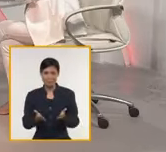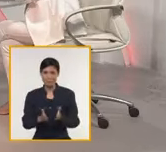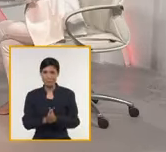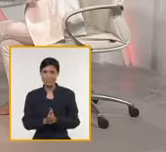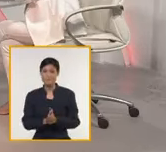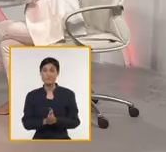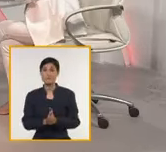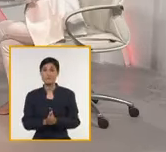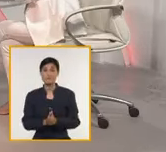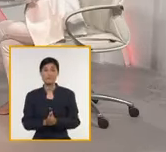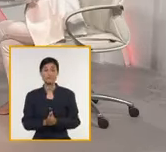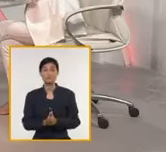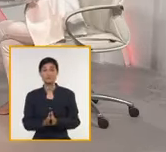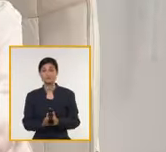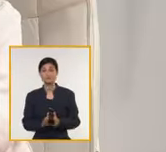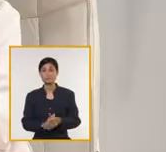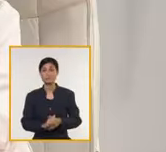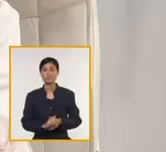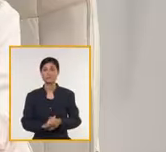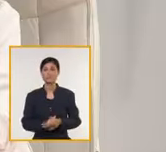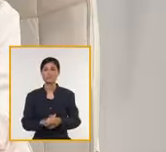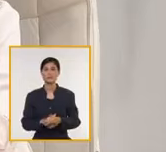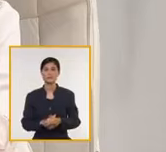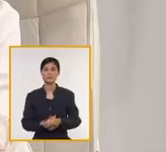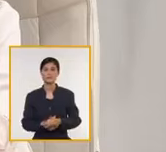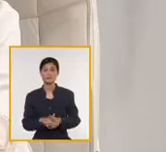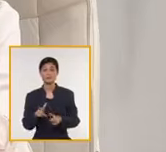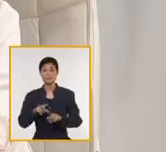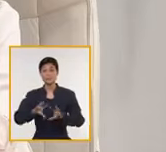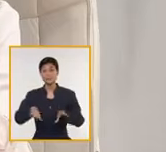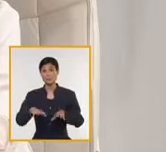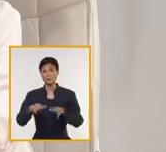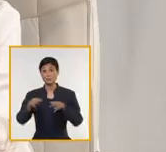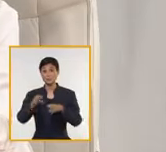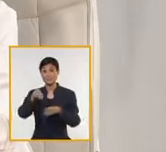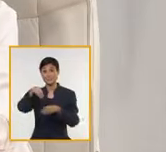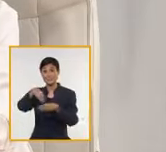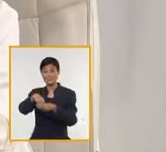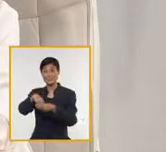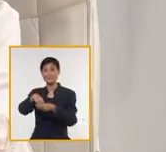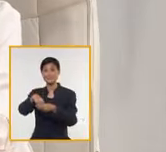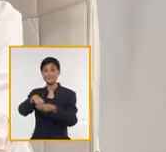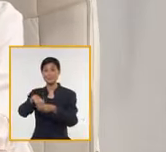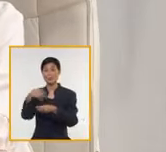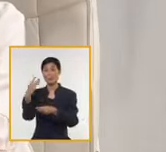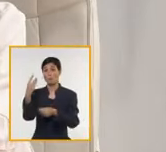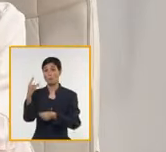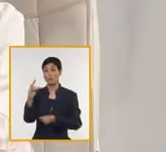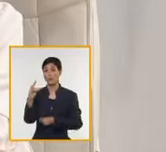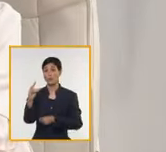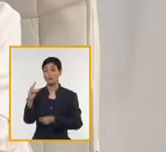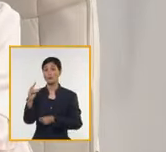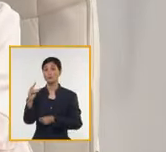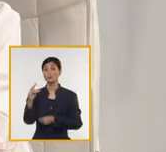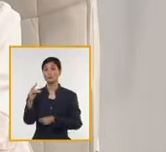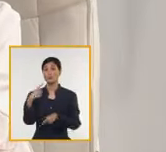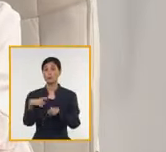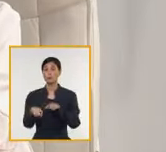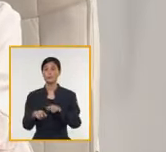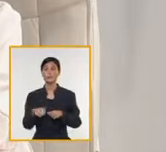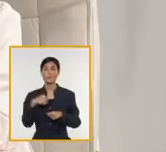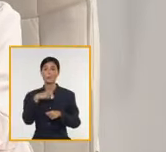y que tanto hizo. Y bueno, esa es la situación que hay. Todo parece indicar que Rodrigo